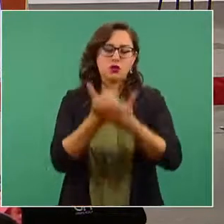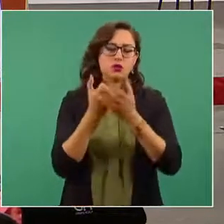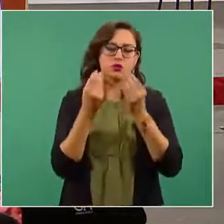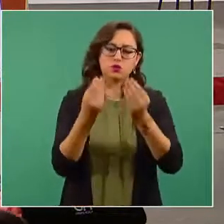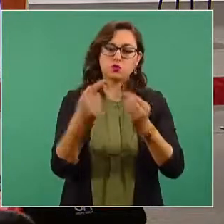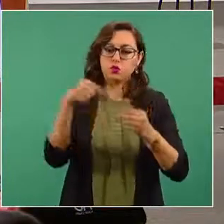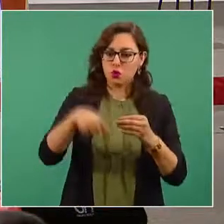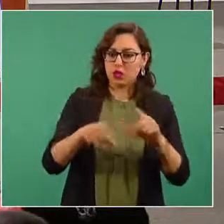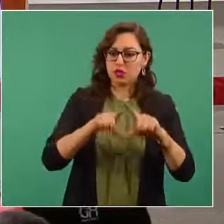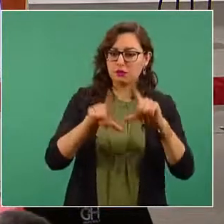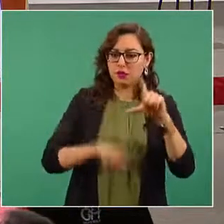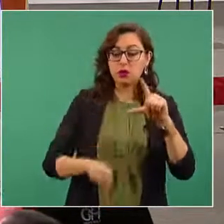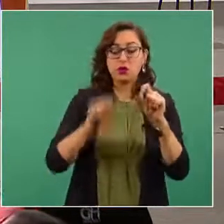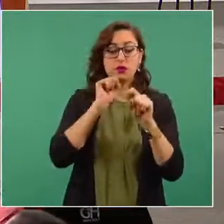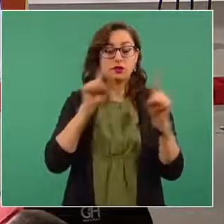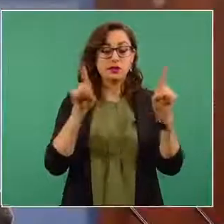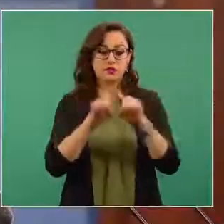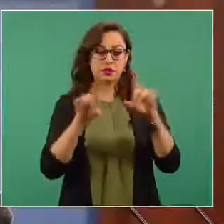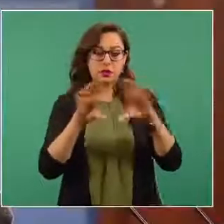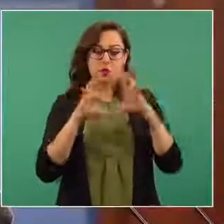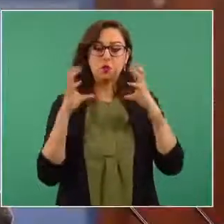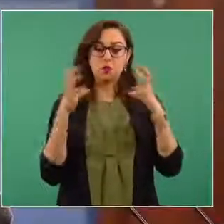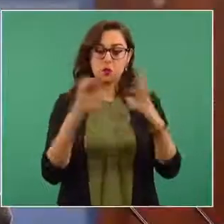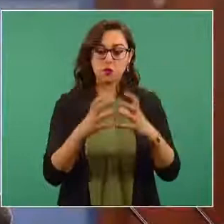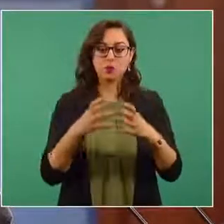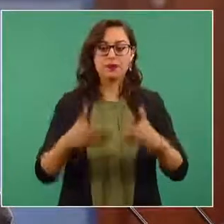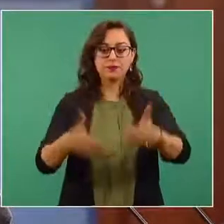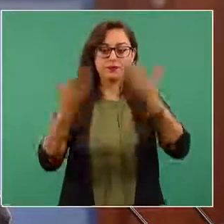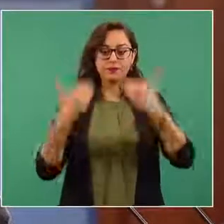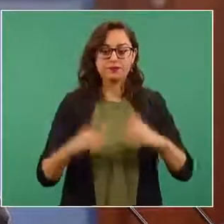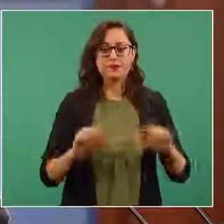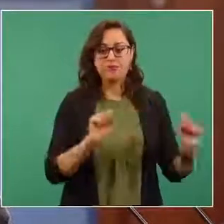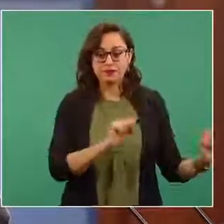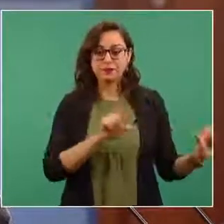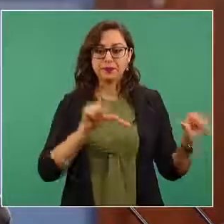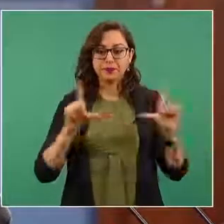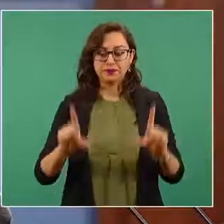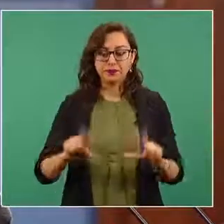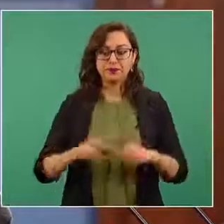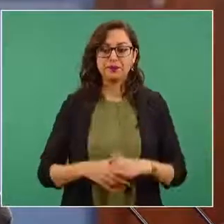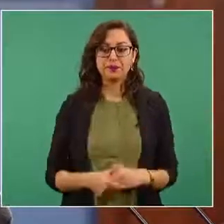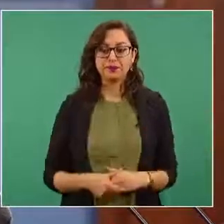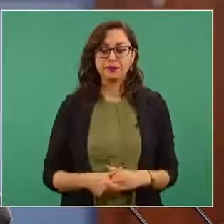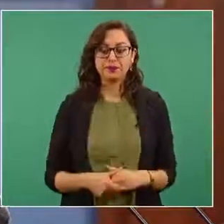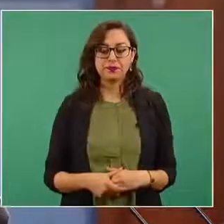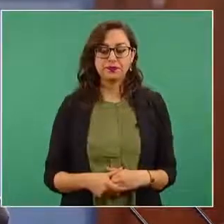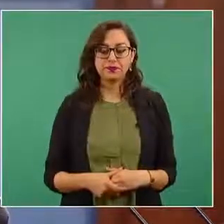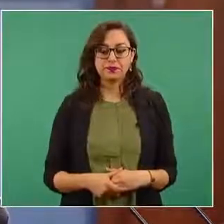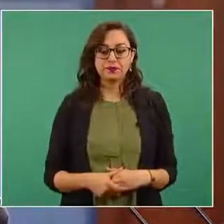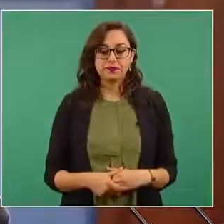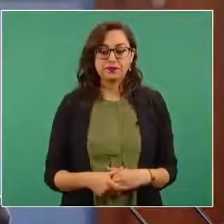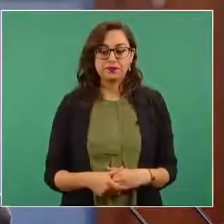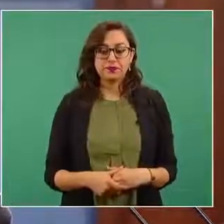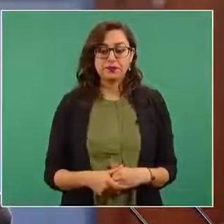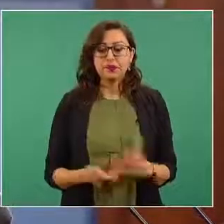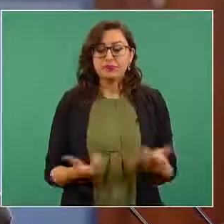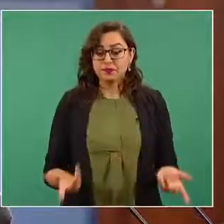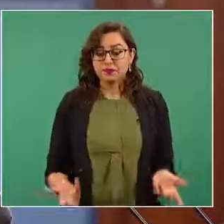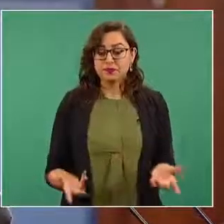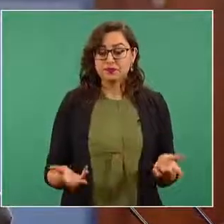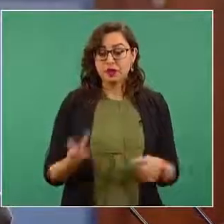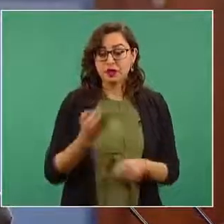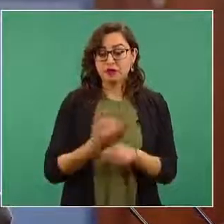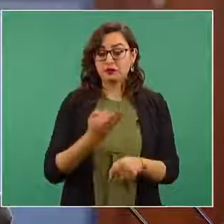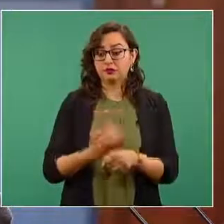favor. Algo que distingue desde luego y en este escenario nacional, este segundo brote que